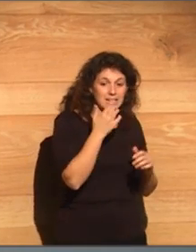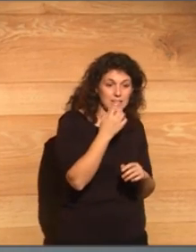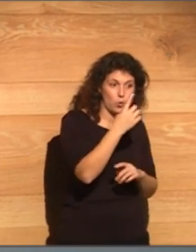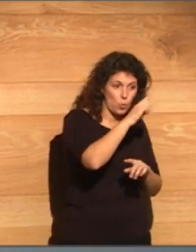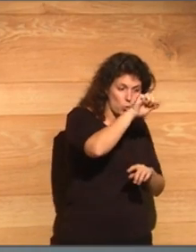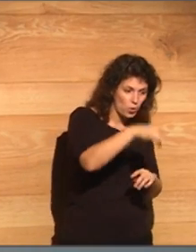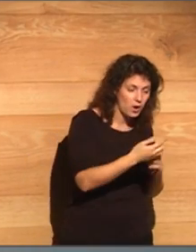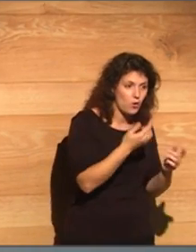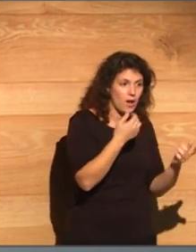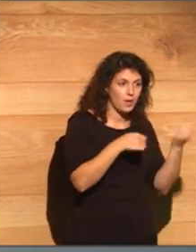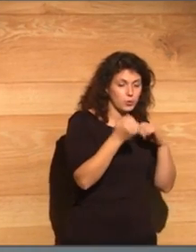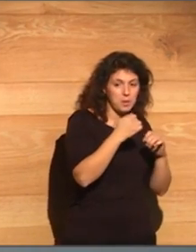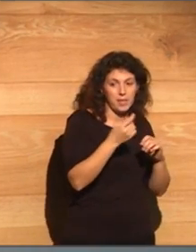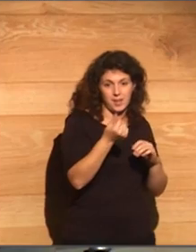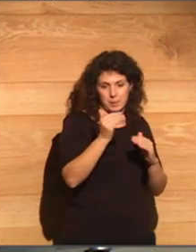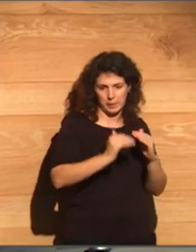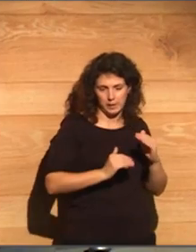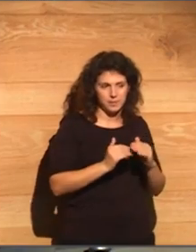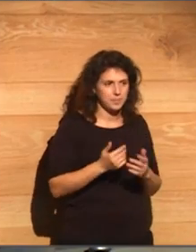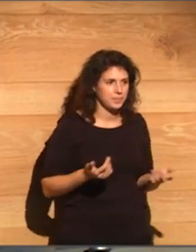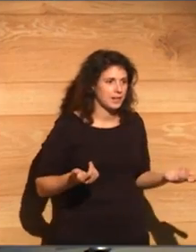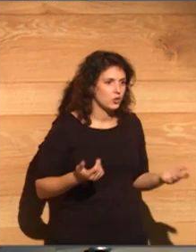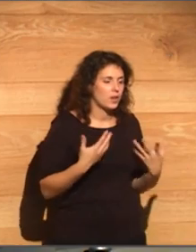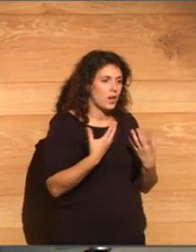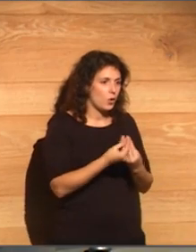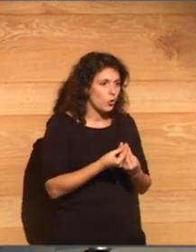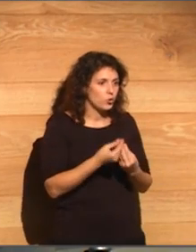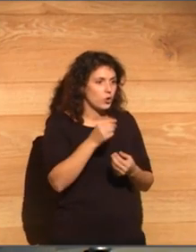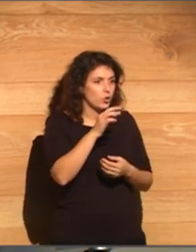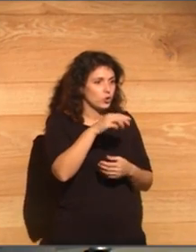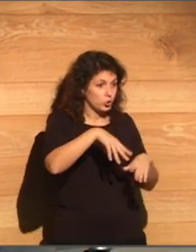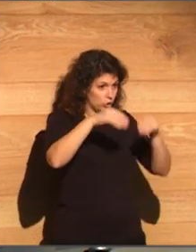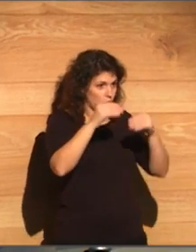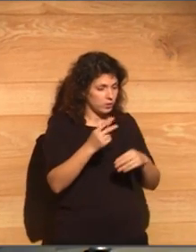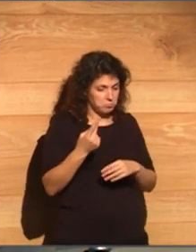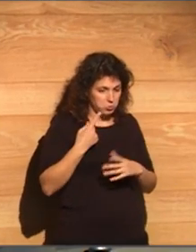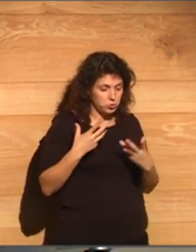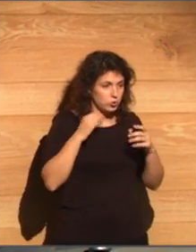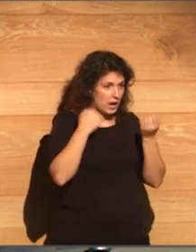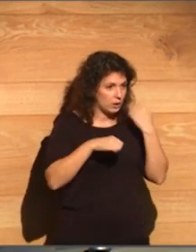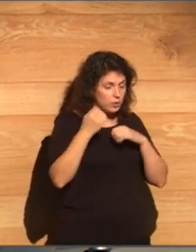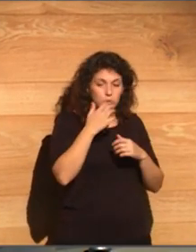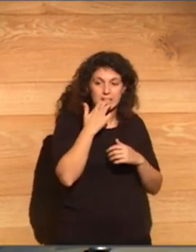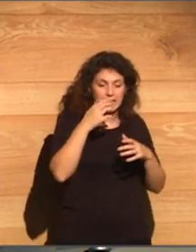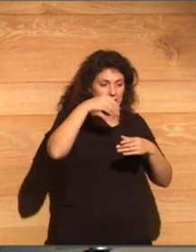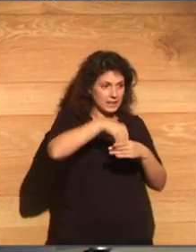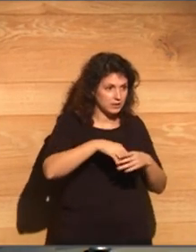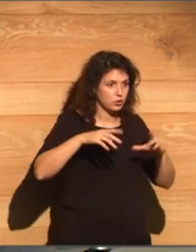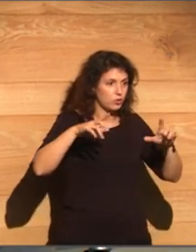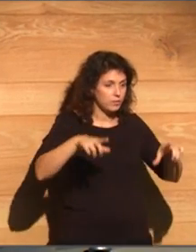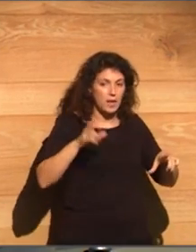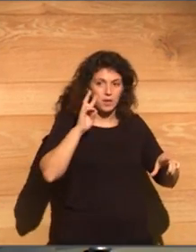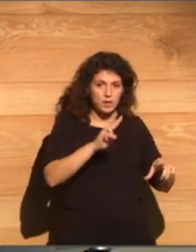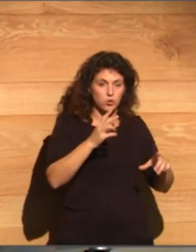hora, casi perdías dinero. Entonces, Torre Bruno estuvo con nosotros contándonos cómo eras. Porque, claro, yo tenía el planteamiento que si tú estabas en el auditorio viendo la actuación, no